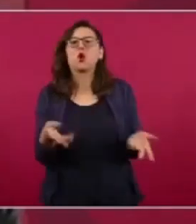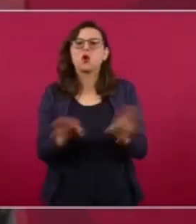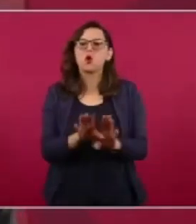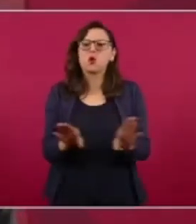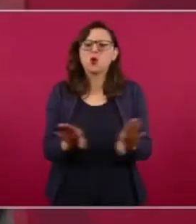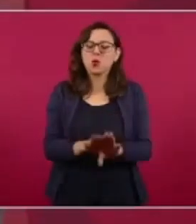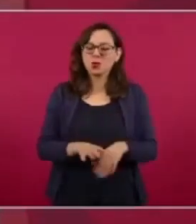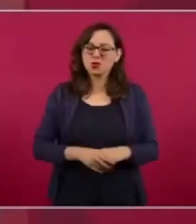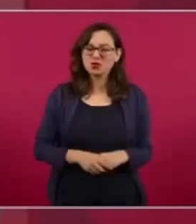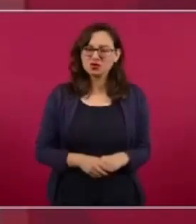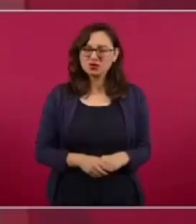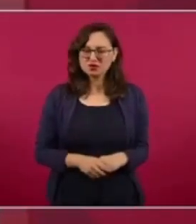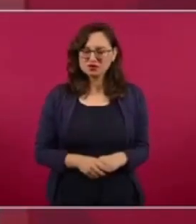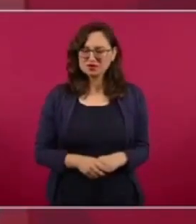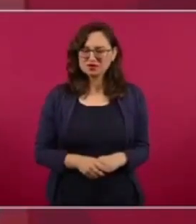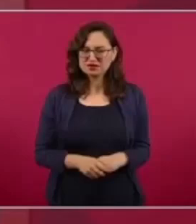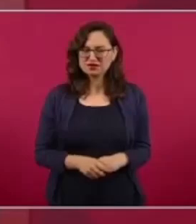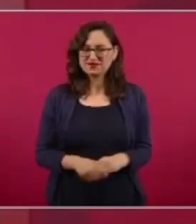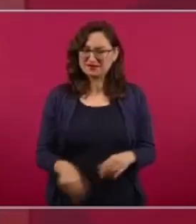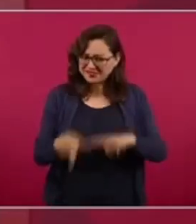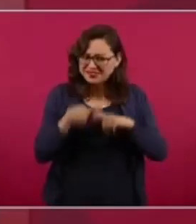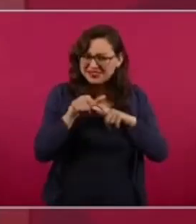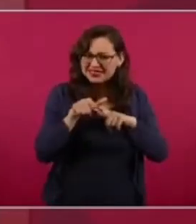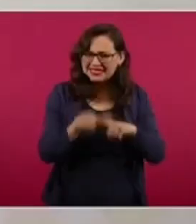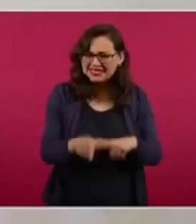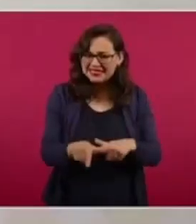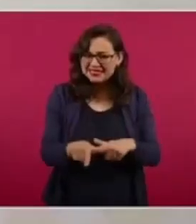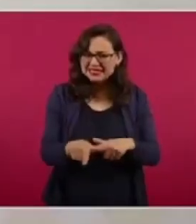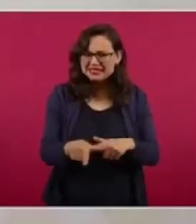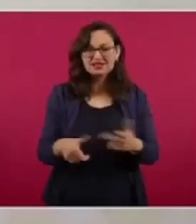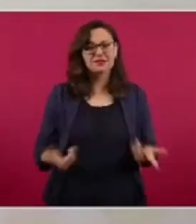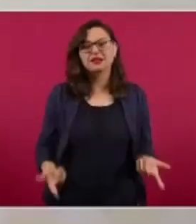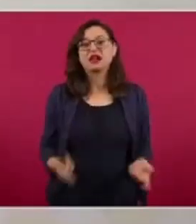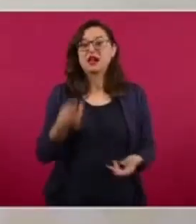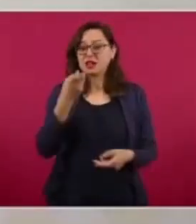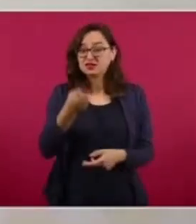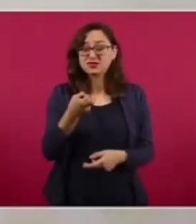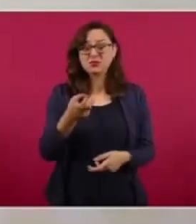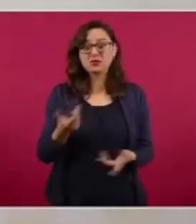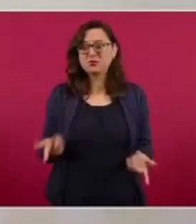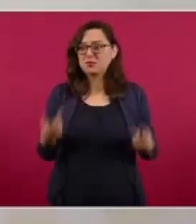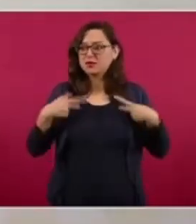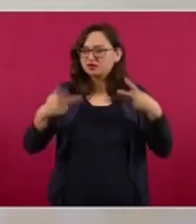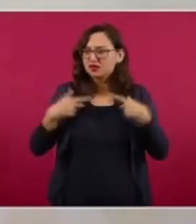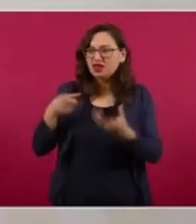Eso es un tipo de genocidio